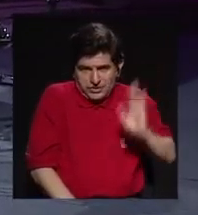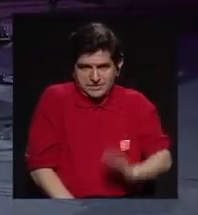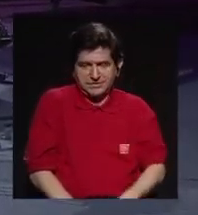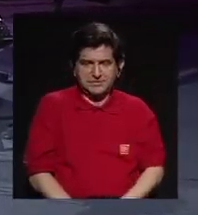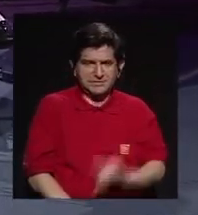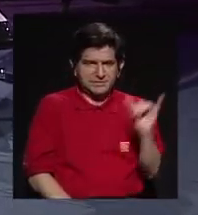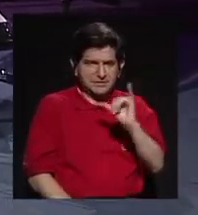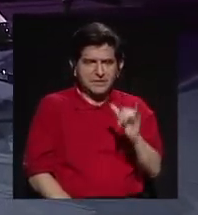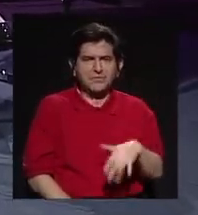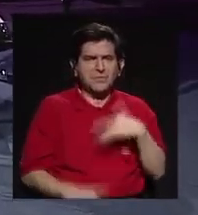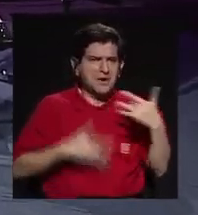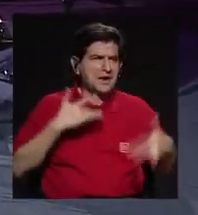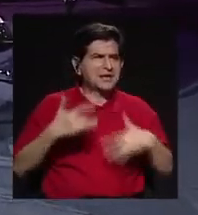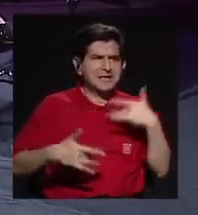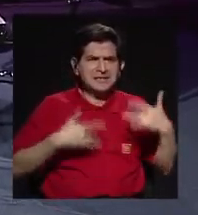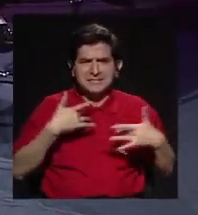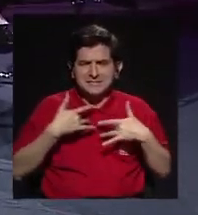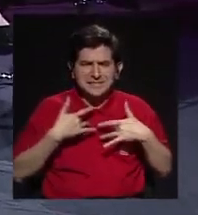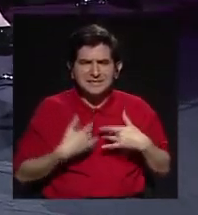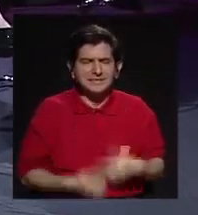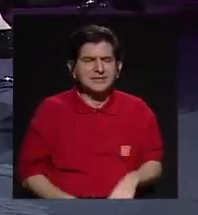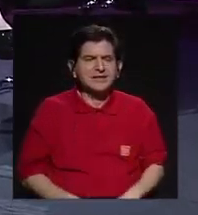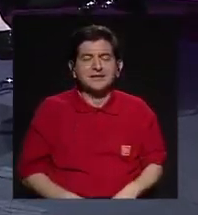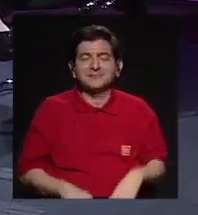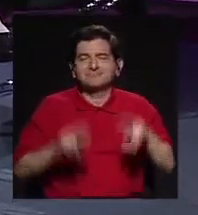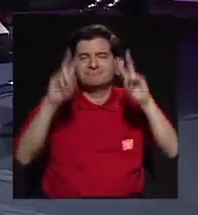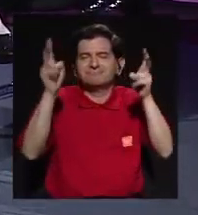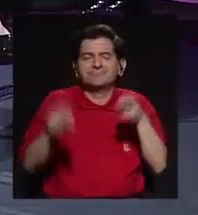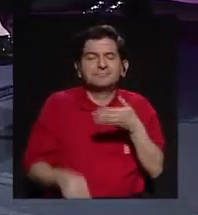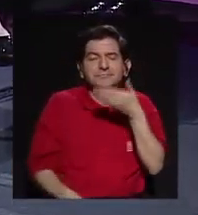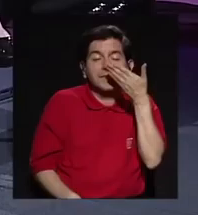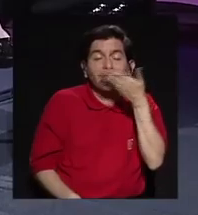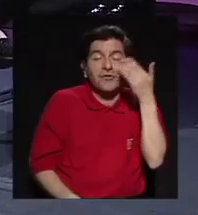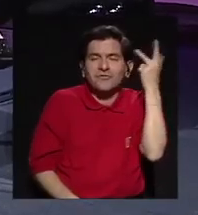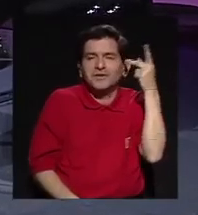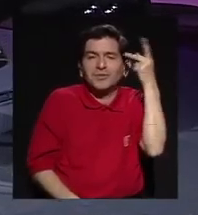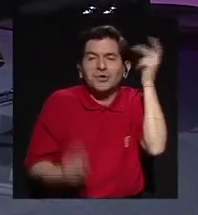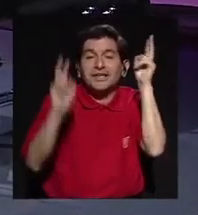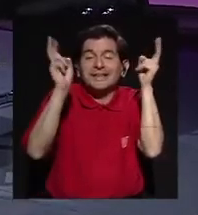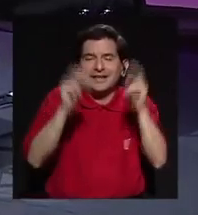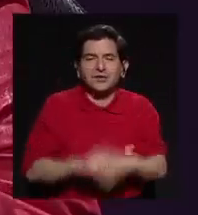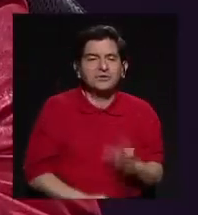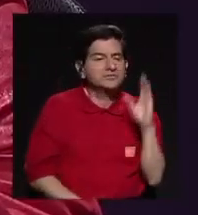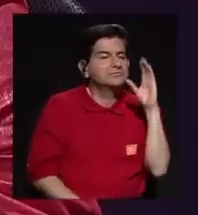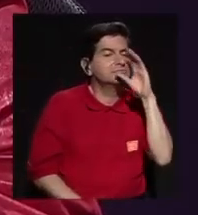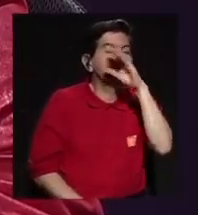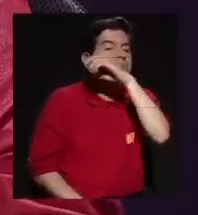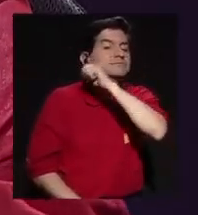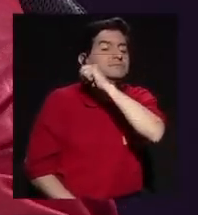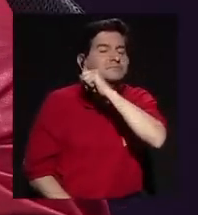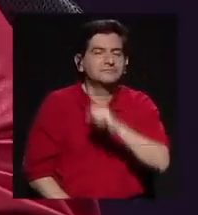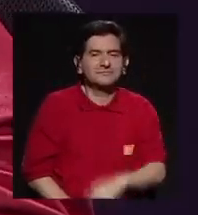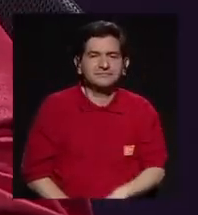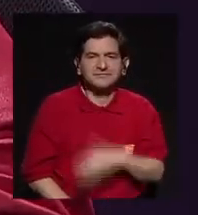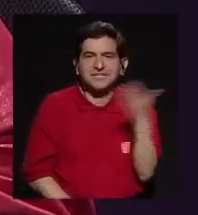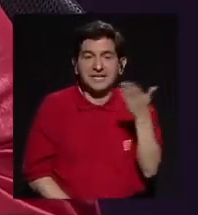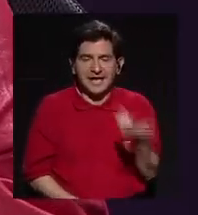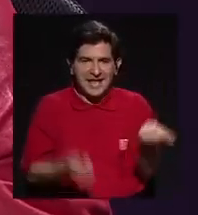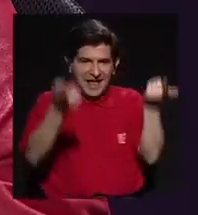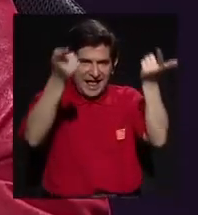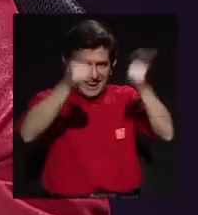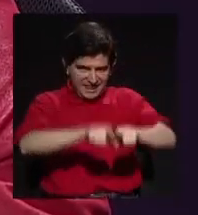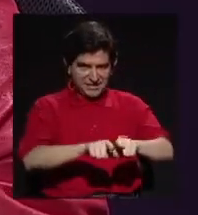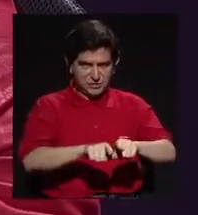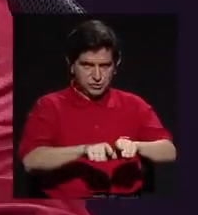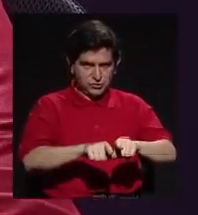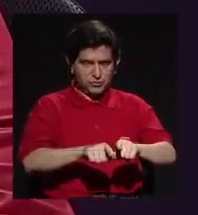que además hemos sentido así con una cosa de olfato que decimos en política. Es lo siguiente, el hecho de que